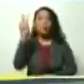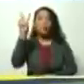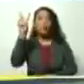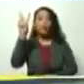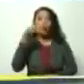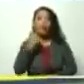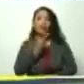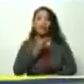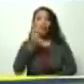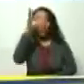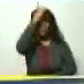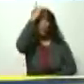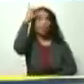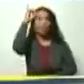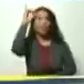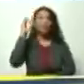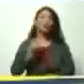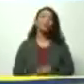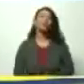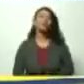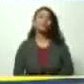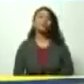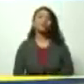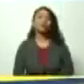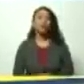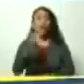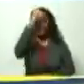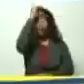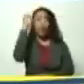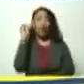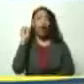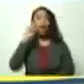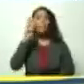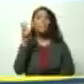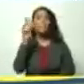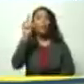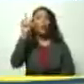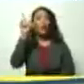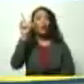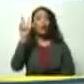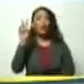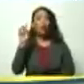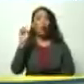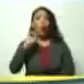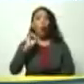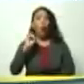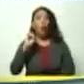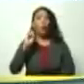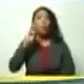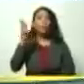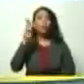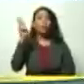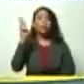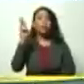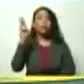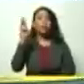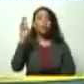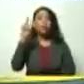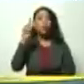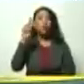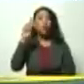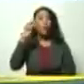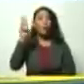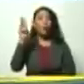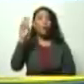Diosdado Cabello Diosdado le dice la PUP ¿no es? o la PUP porque él le agrega